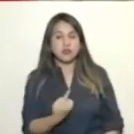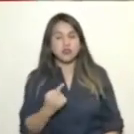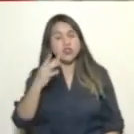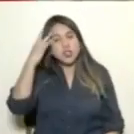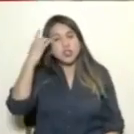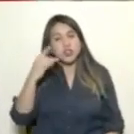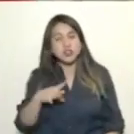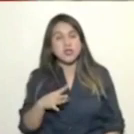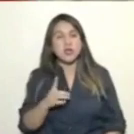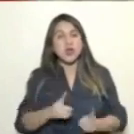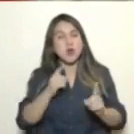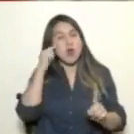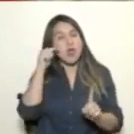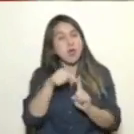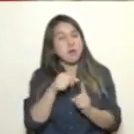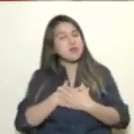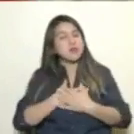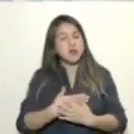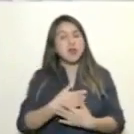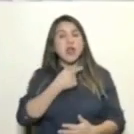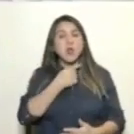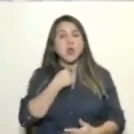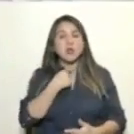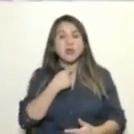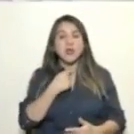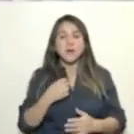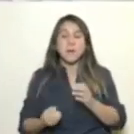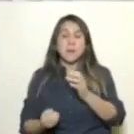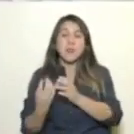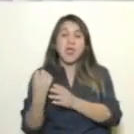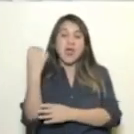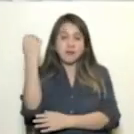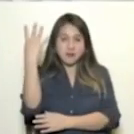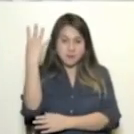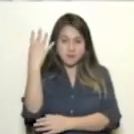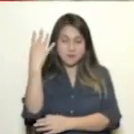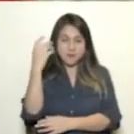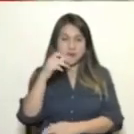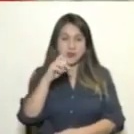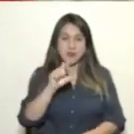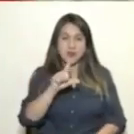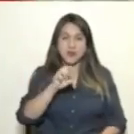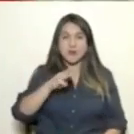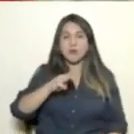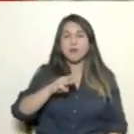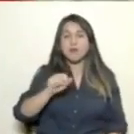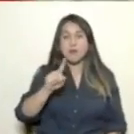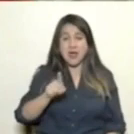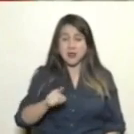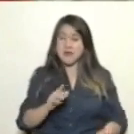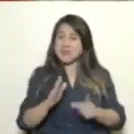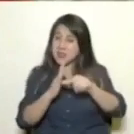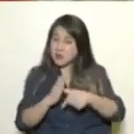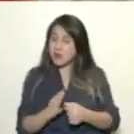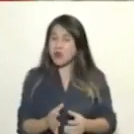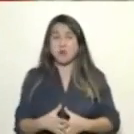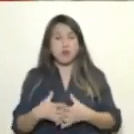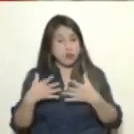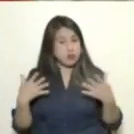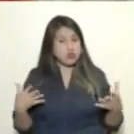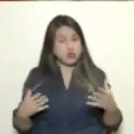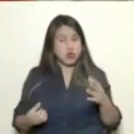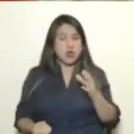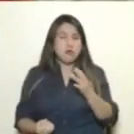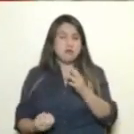que una de sus pasiones es plantar árboles y que ha plantado palmas, no sé si chilenas o palmas, que se demoran. Sí, palmas chilenas. Harto